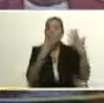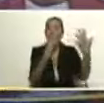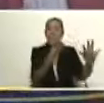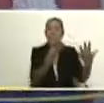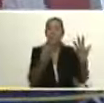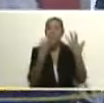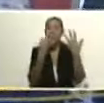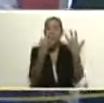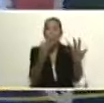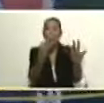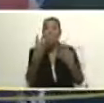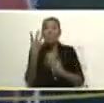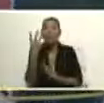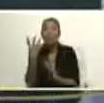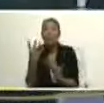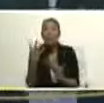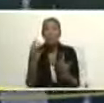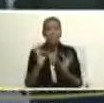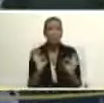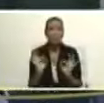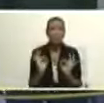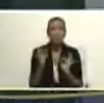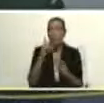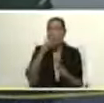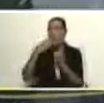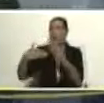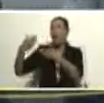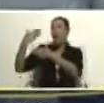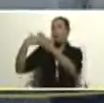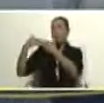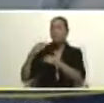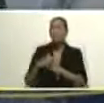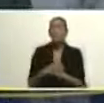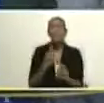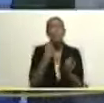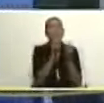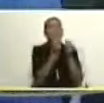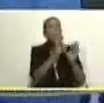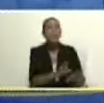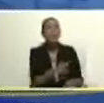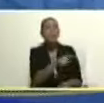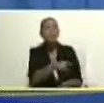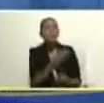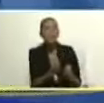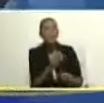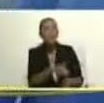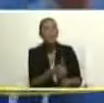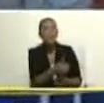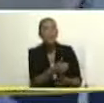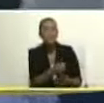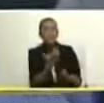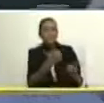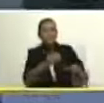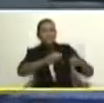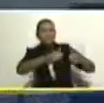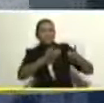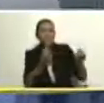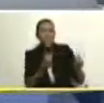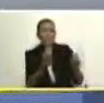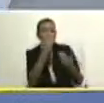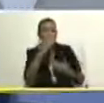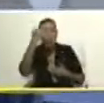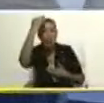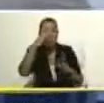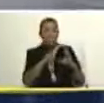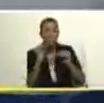1948, ninguno de nosotros existía. ¿Ah? ¿Cómo están ustedes? Todos finos, ¿ah? Por allá son grandes